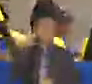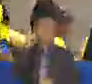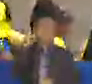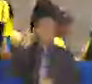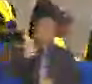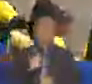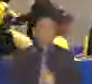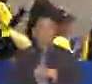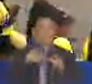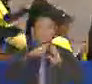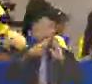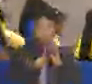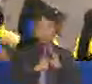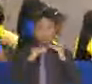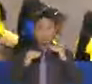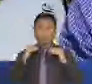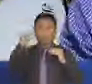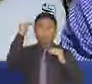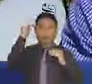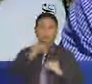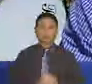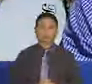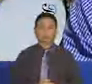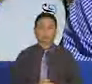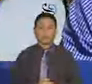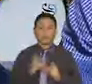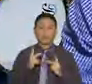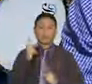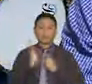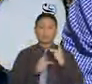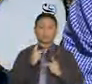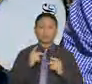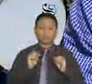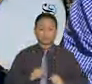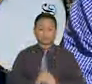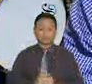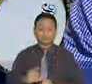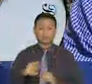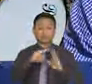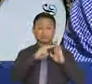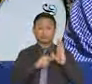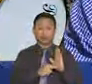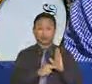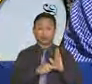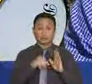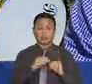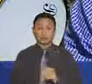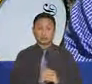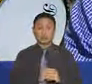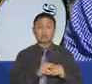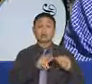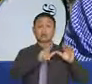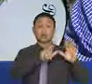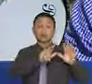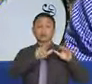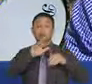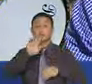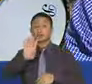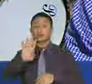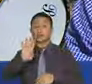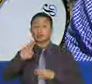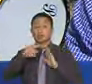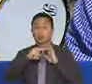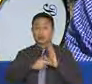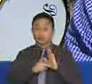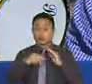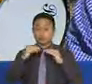misma se requiere más que años y experiencia un proceso de rendimiento académico que es un promedio de ocho y nueve para estar en